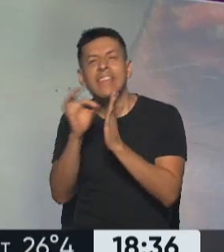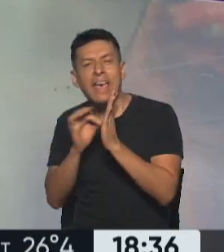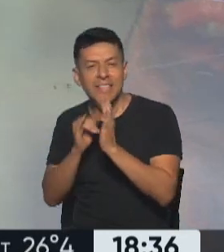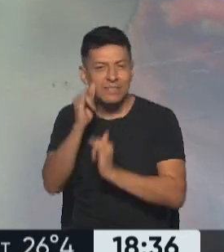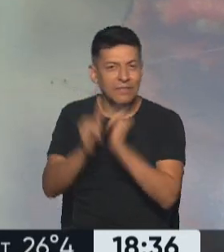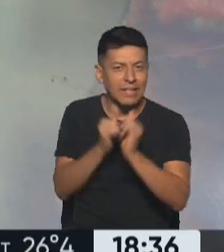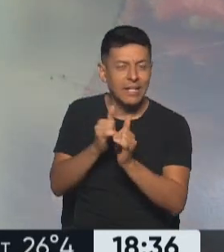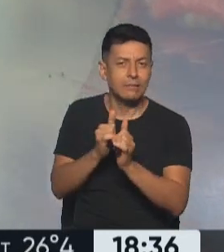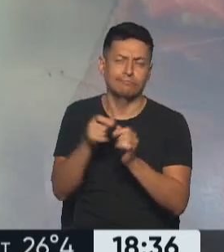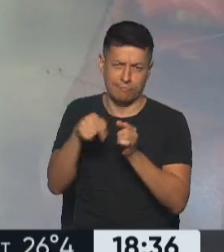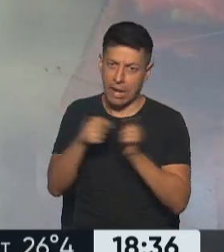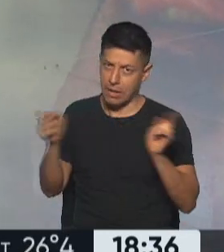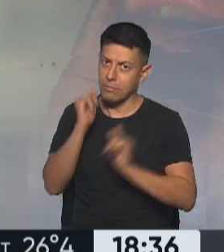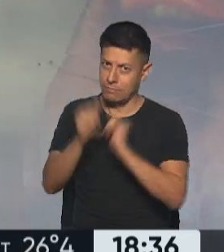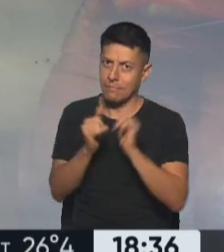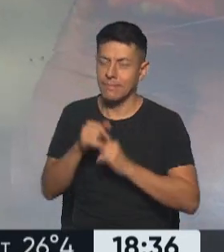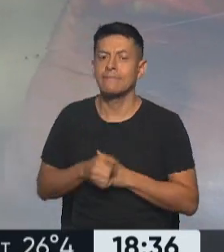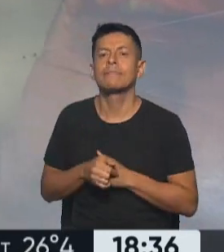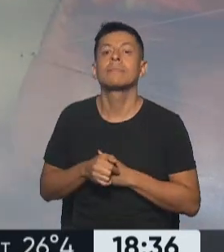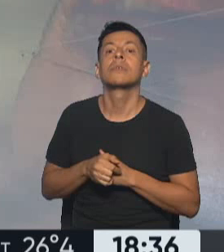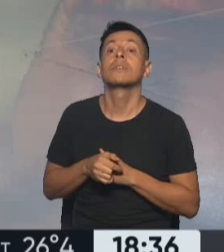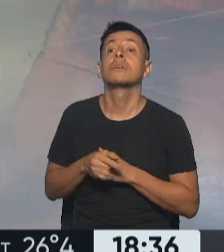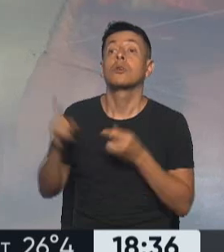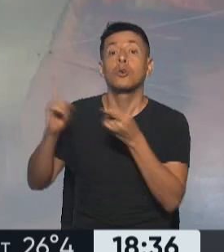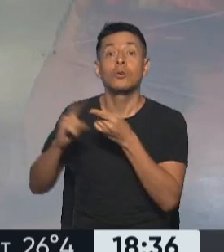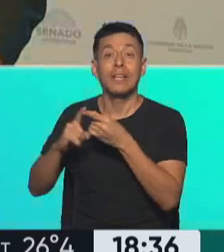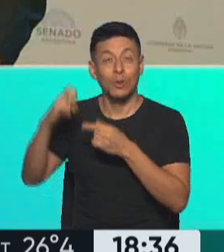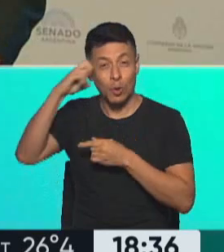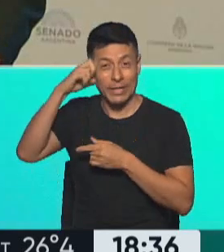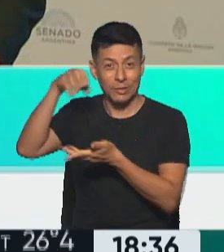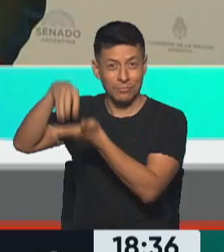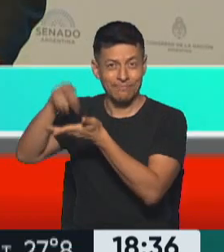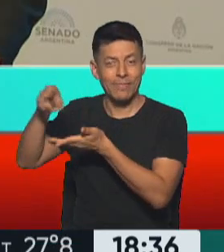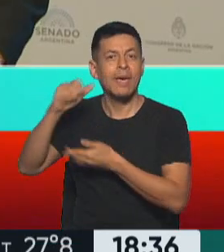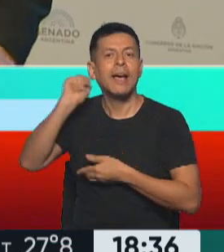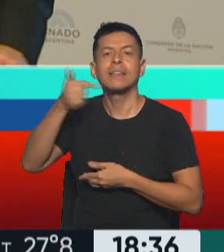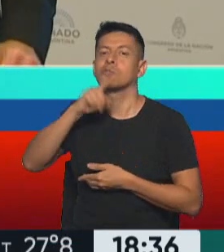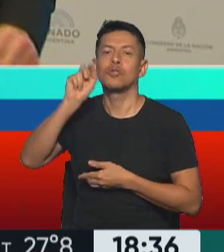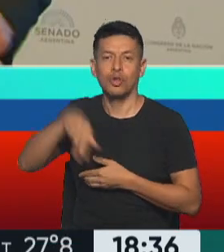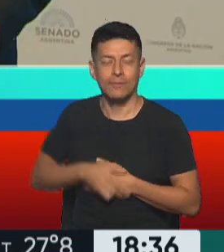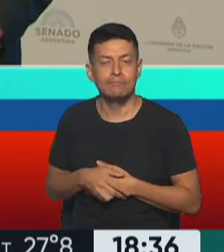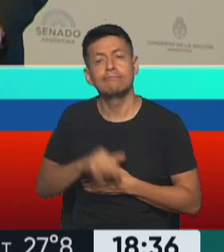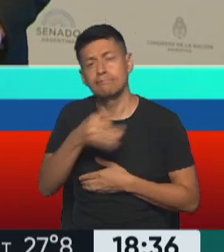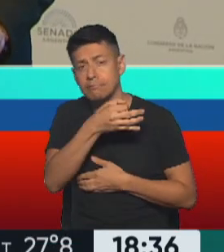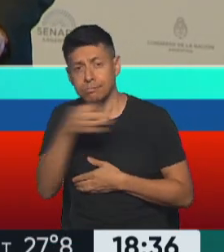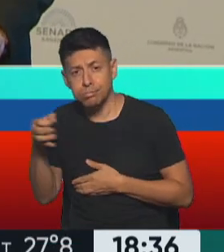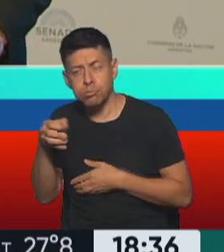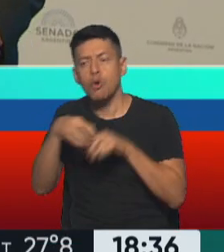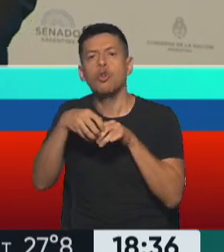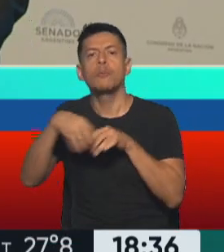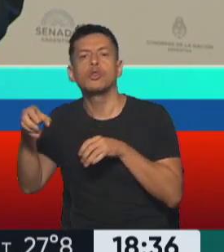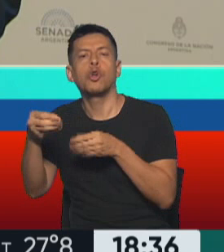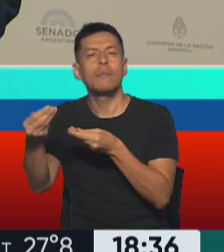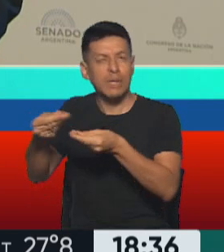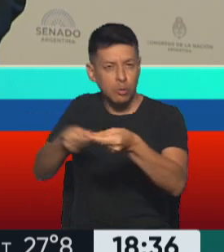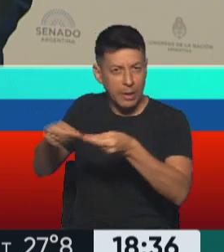derecho con la información. Volvemos con vos, Gastón Zulach, desde el Congreso. Así es, Diana, en esta Comisión de Presupuesto y Hacienda